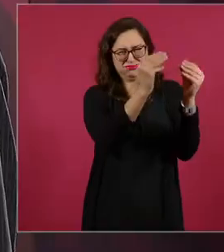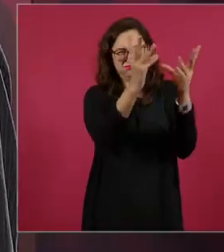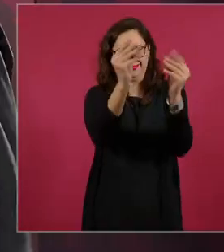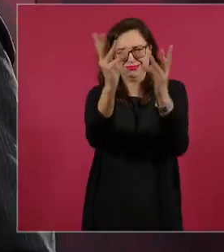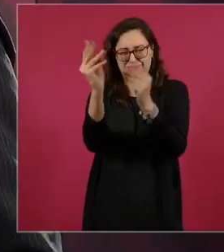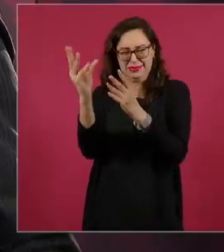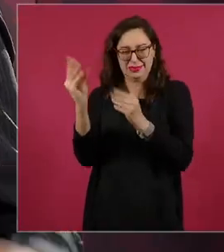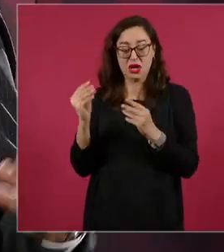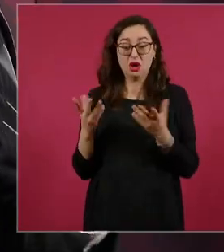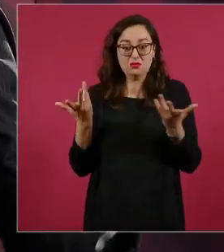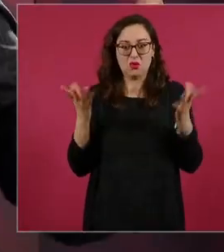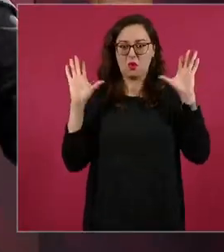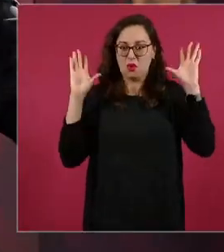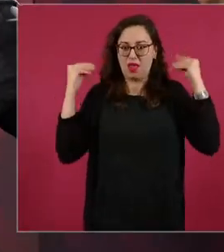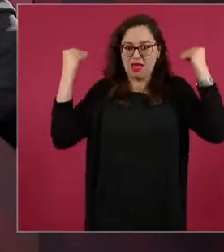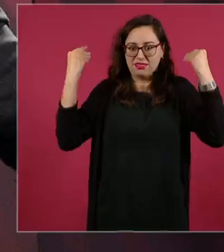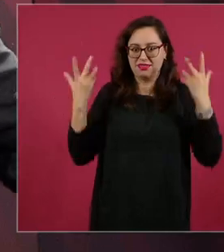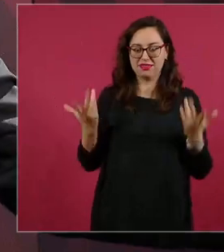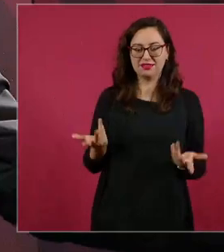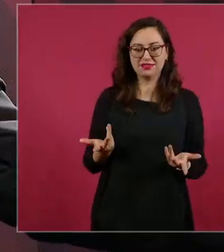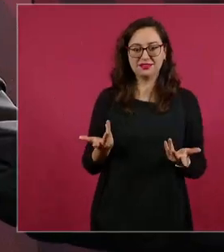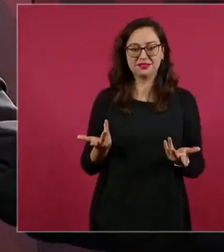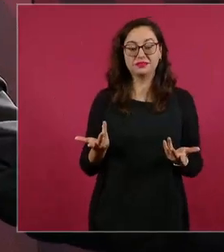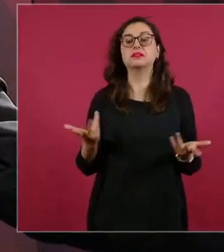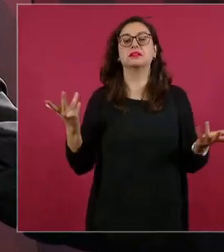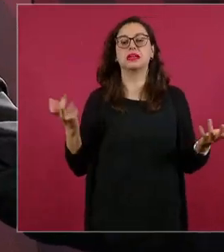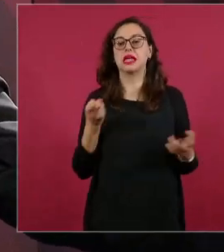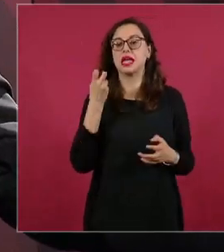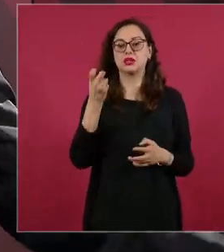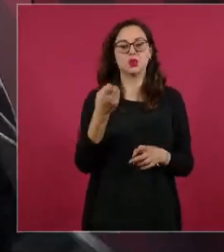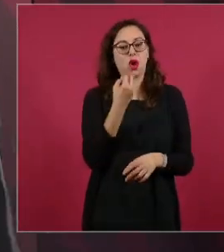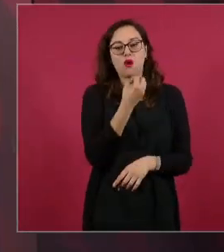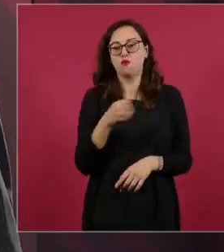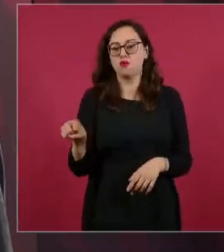Eso Tiene Que Ser Una Organización Internacional